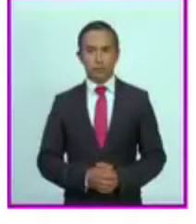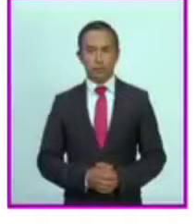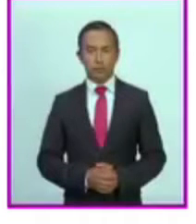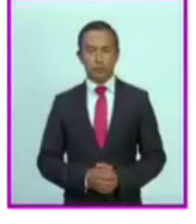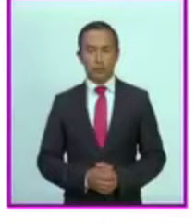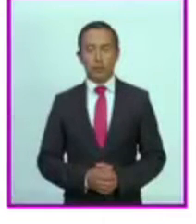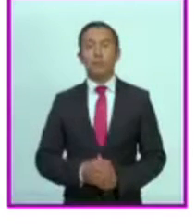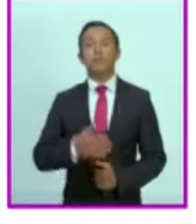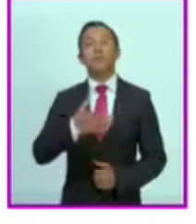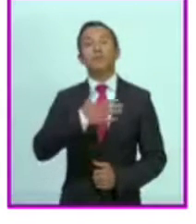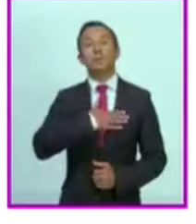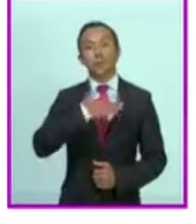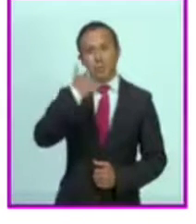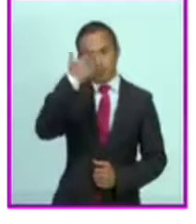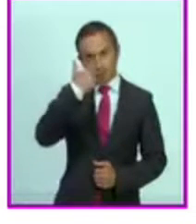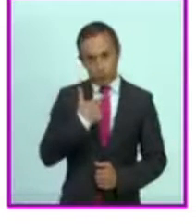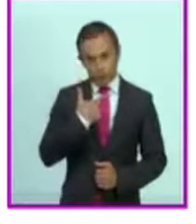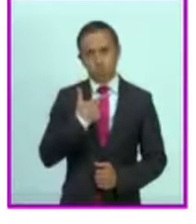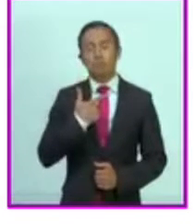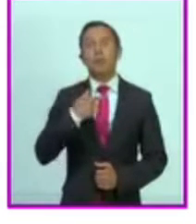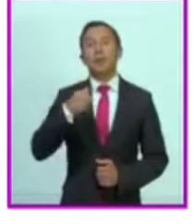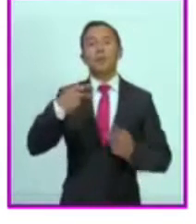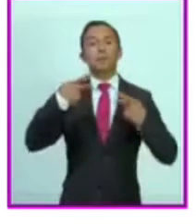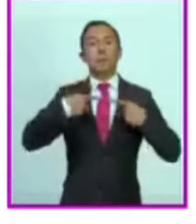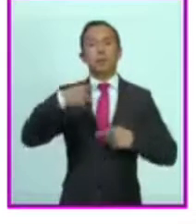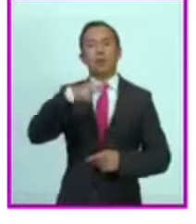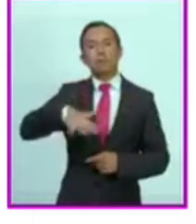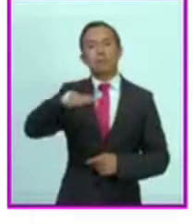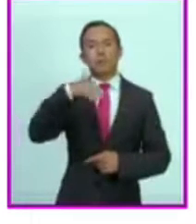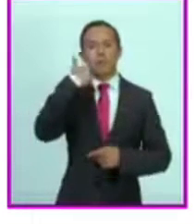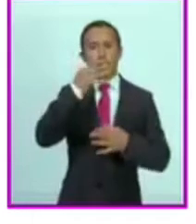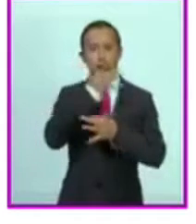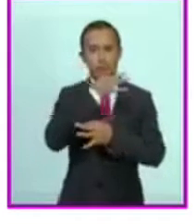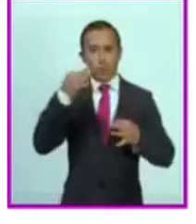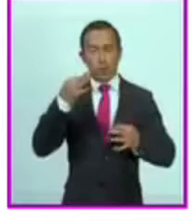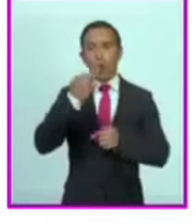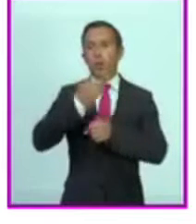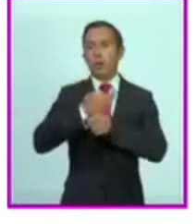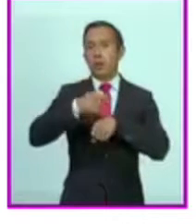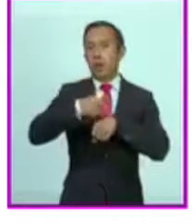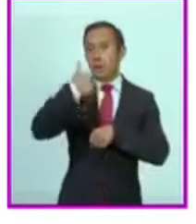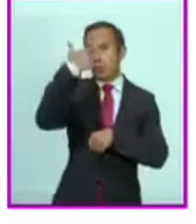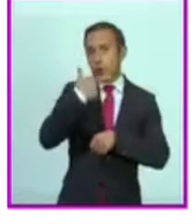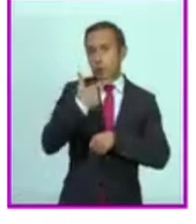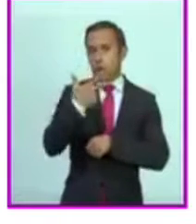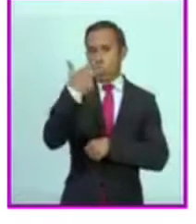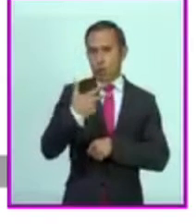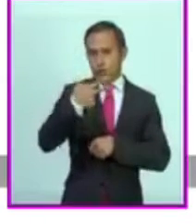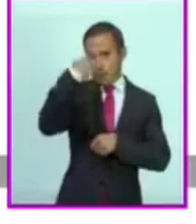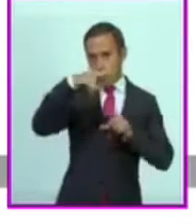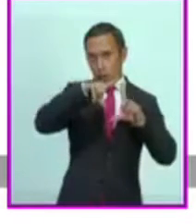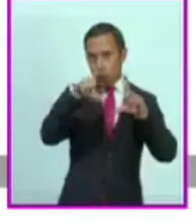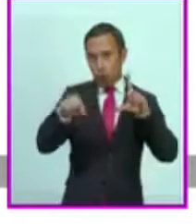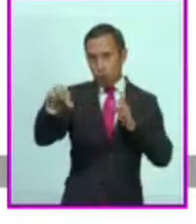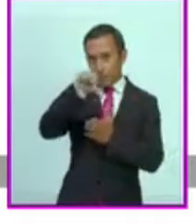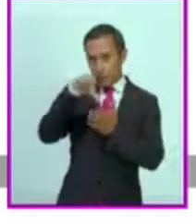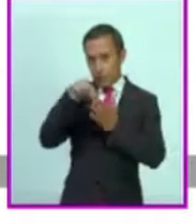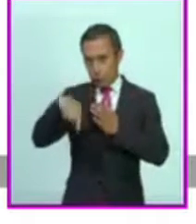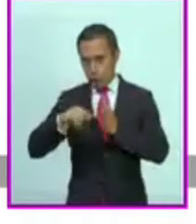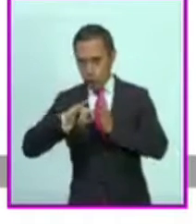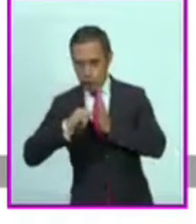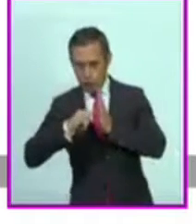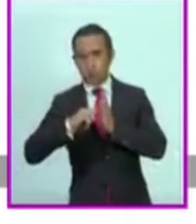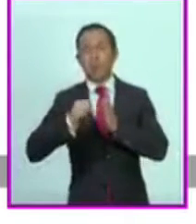muy buenas noches quiere informar a la ciudadanía que siendo las 8 de la noche hora del centro de méxico la votación